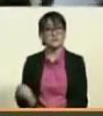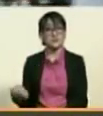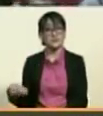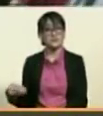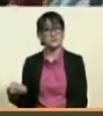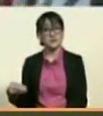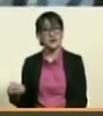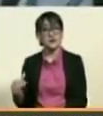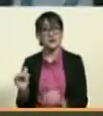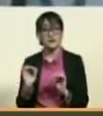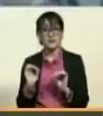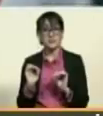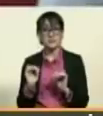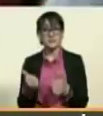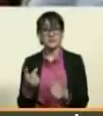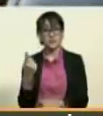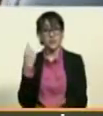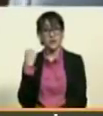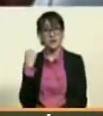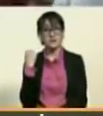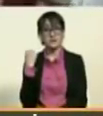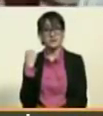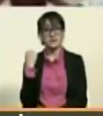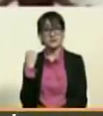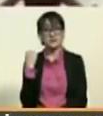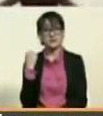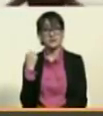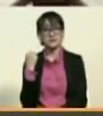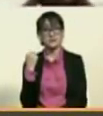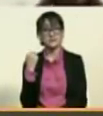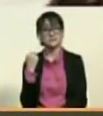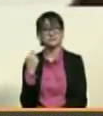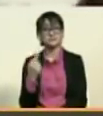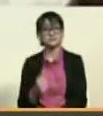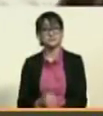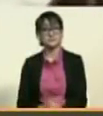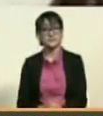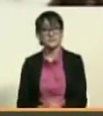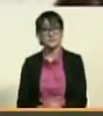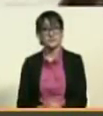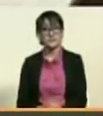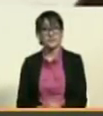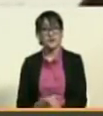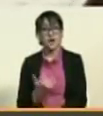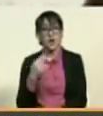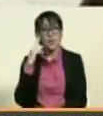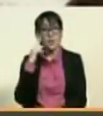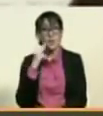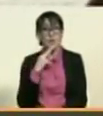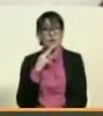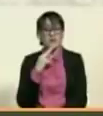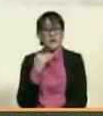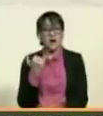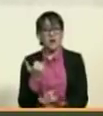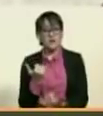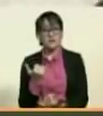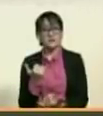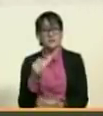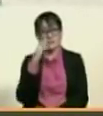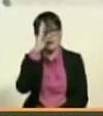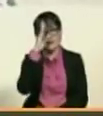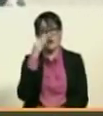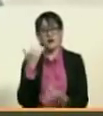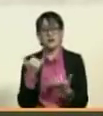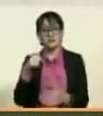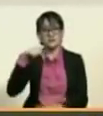inició, por cierto, el día de ayer con el primer estado. Hablamos del estado Bolívar, luego le siguió el estado Barinas y